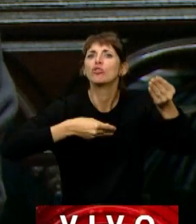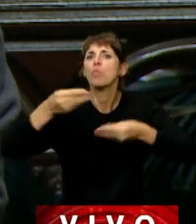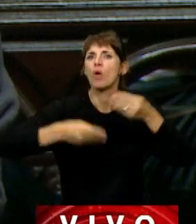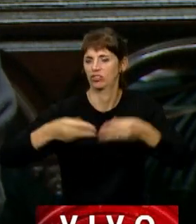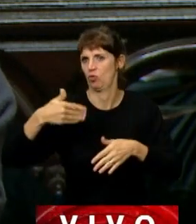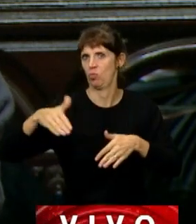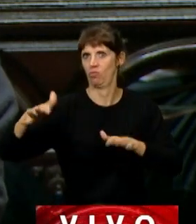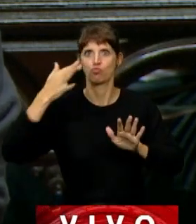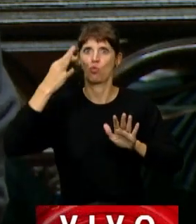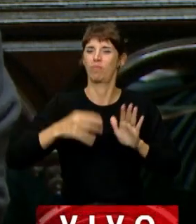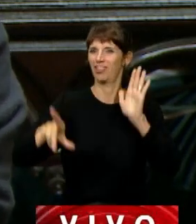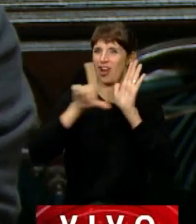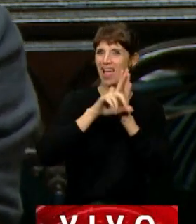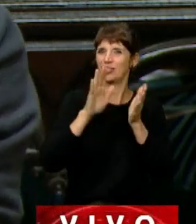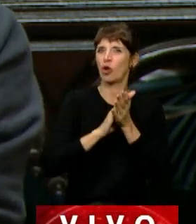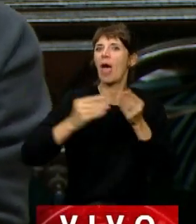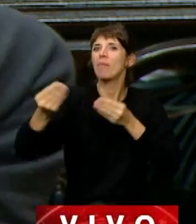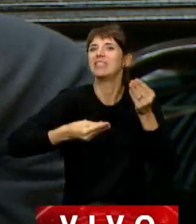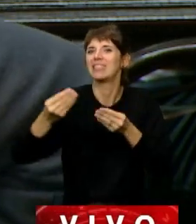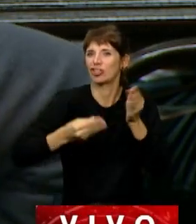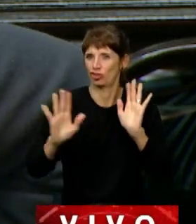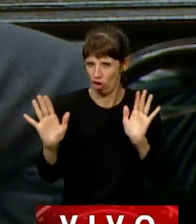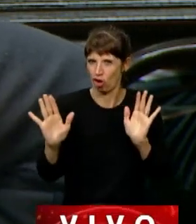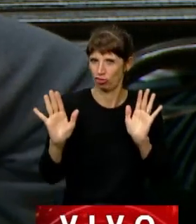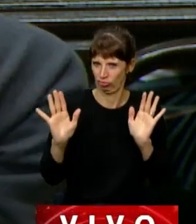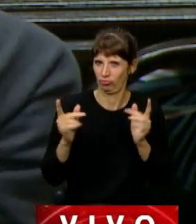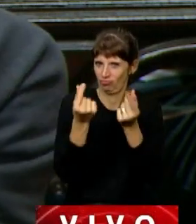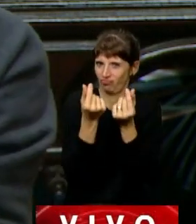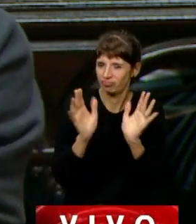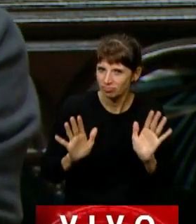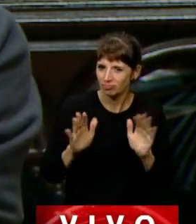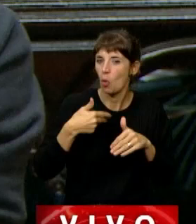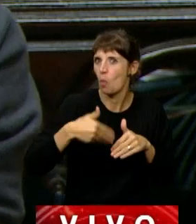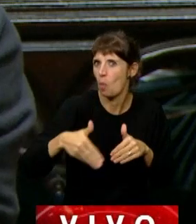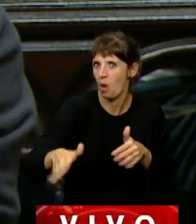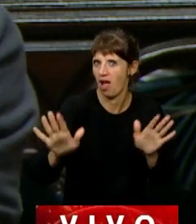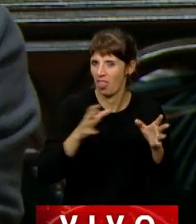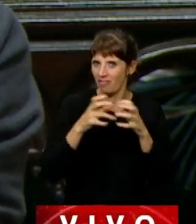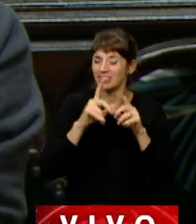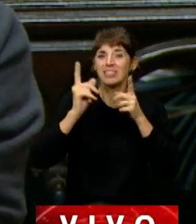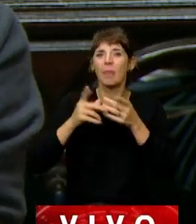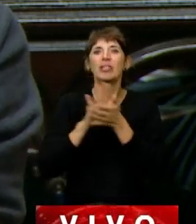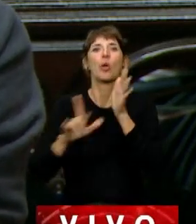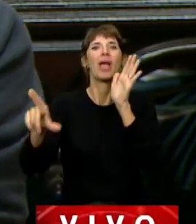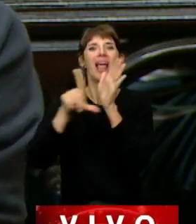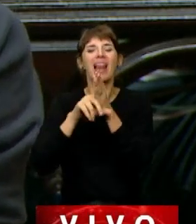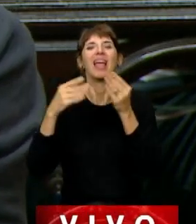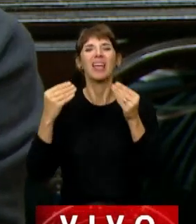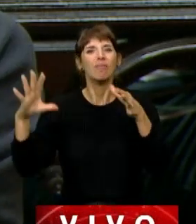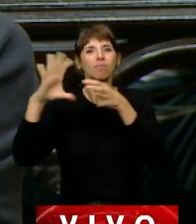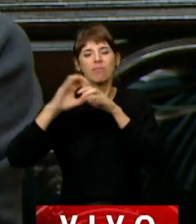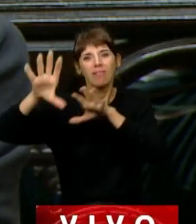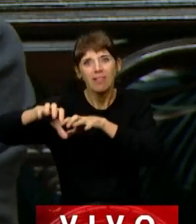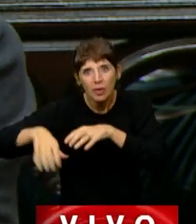acuerdo a lo estipulado por la Ley de Administración Financiera, en las próximas horas. Nosotros estamos discutiendo también la Ley